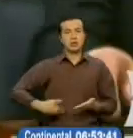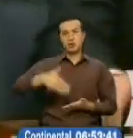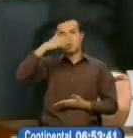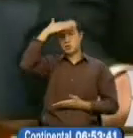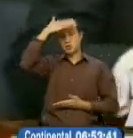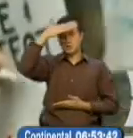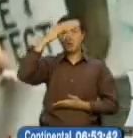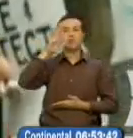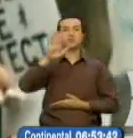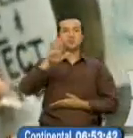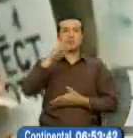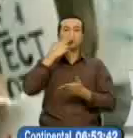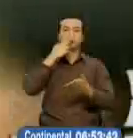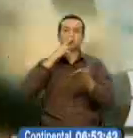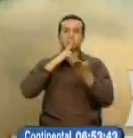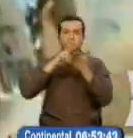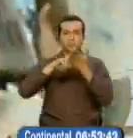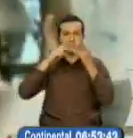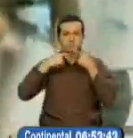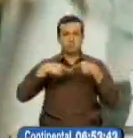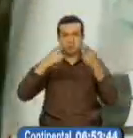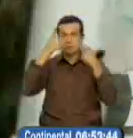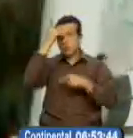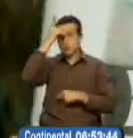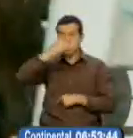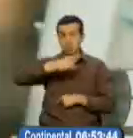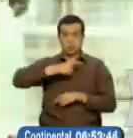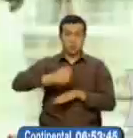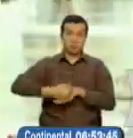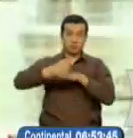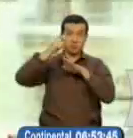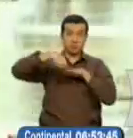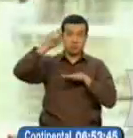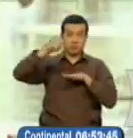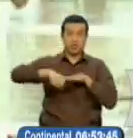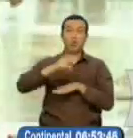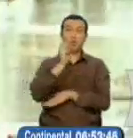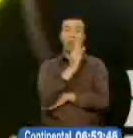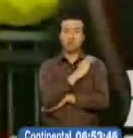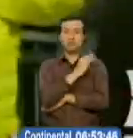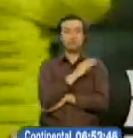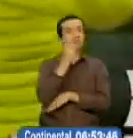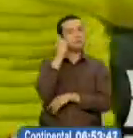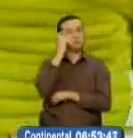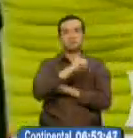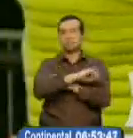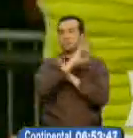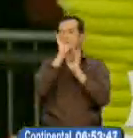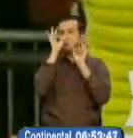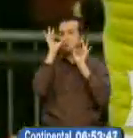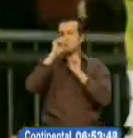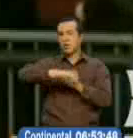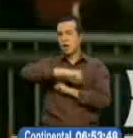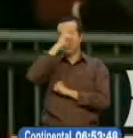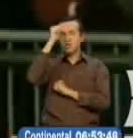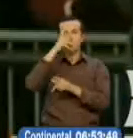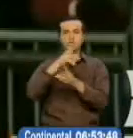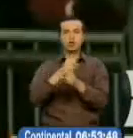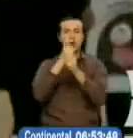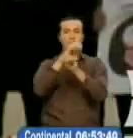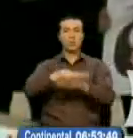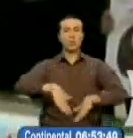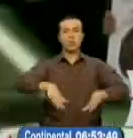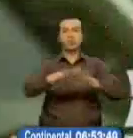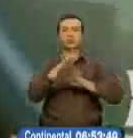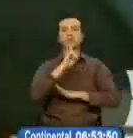Trump, a través de un comunicado, indicó que la decisión del máximo tribunal en Washington es una clara victoria para la seguridad nacional.